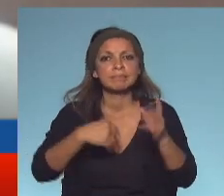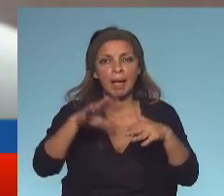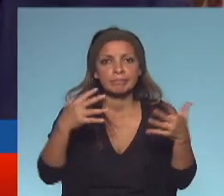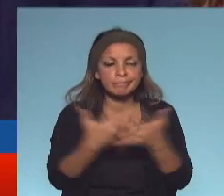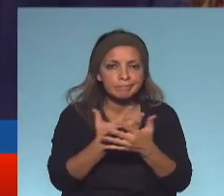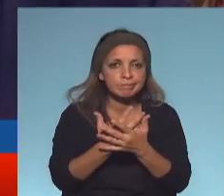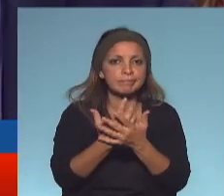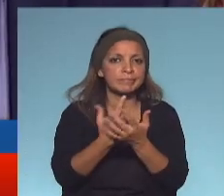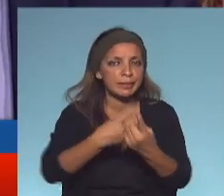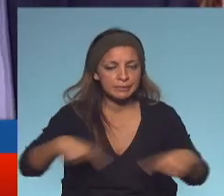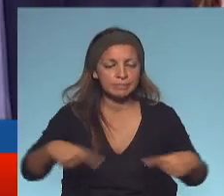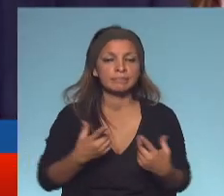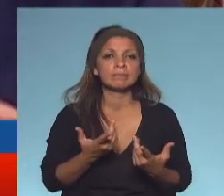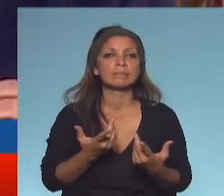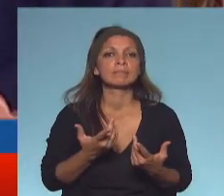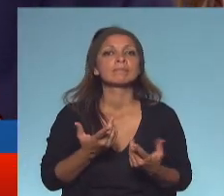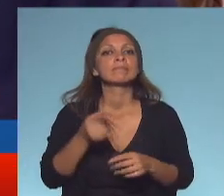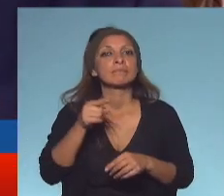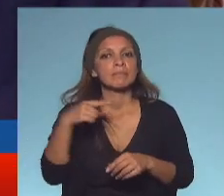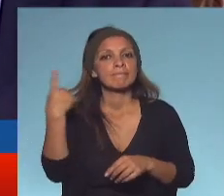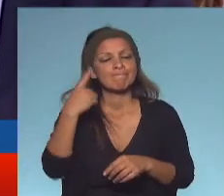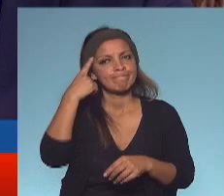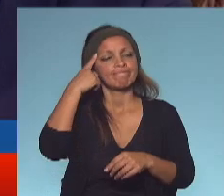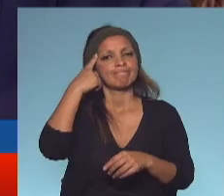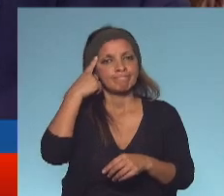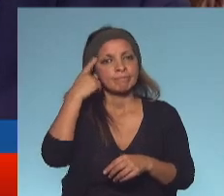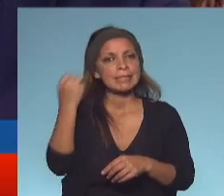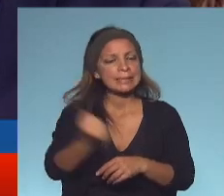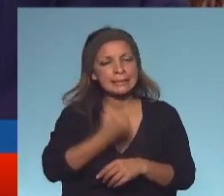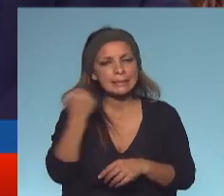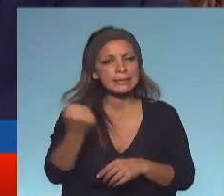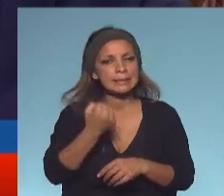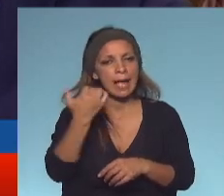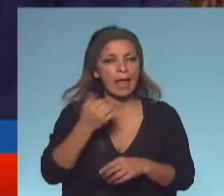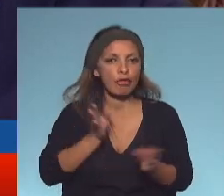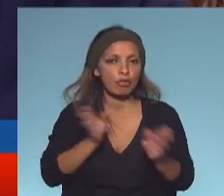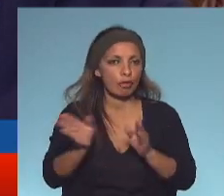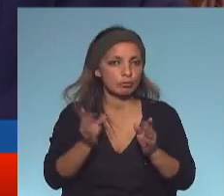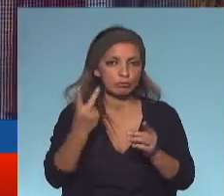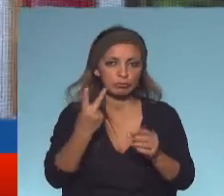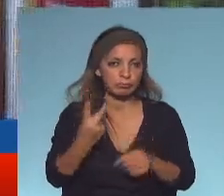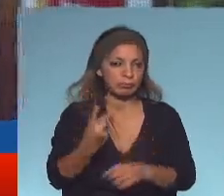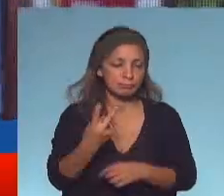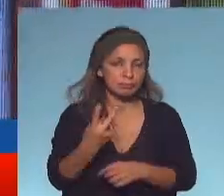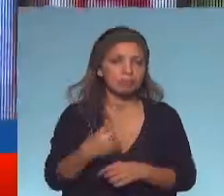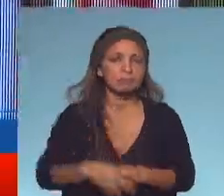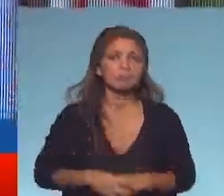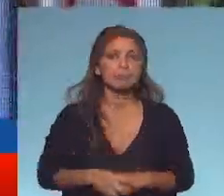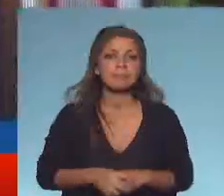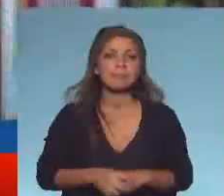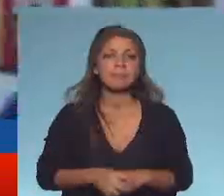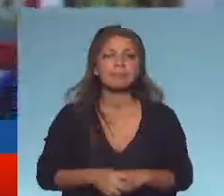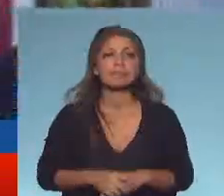vulnerables. Entonces, el desafío tiene 2 componentes fundamentales. Y en